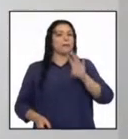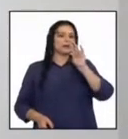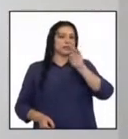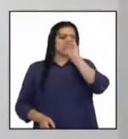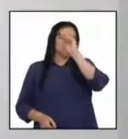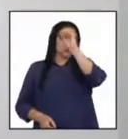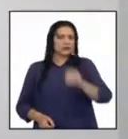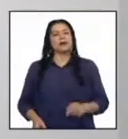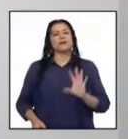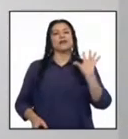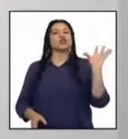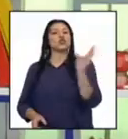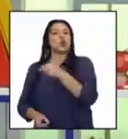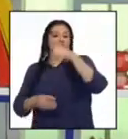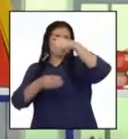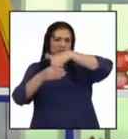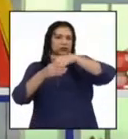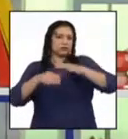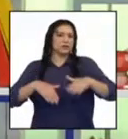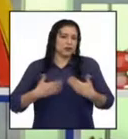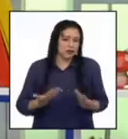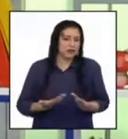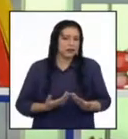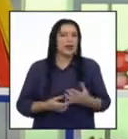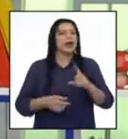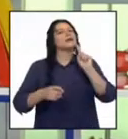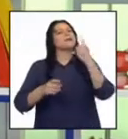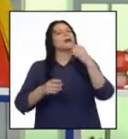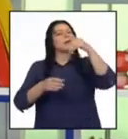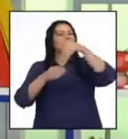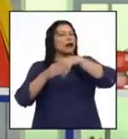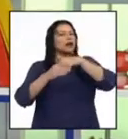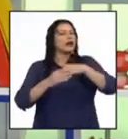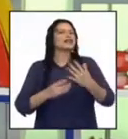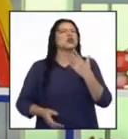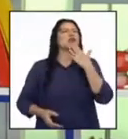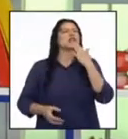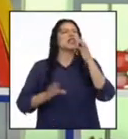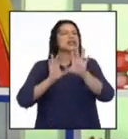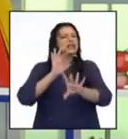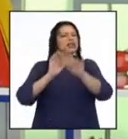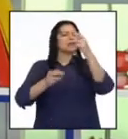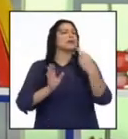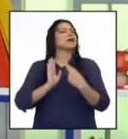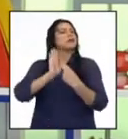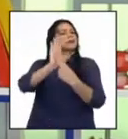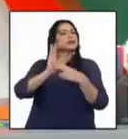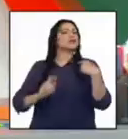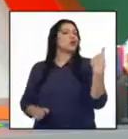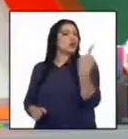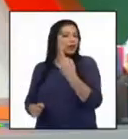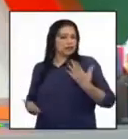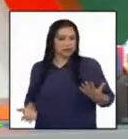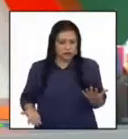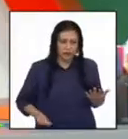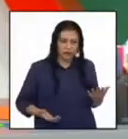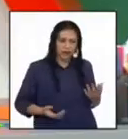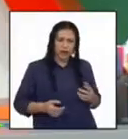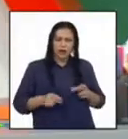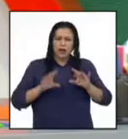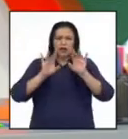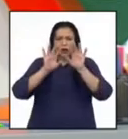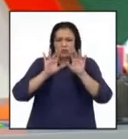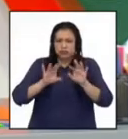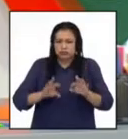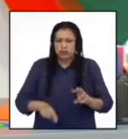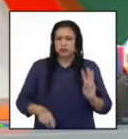33,7% de electores totales. Respecto a esa primera elección, ¿quiénes fueron elegidas para la representación nacional? Profesora, aquí revisando en